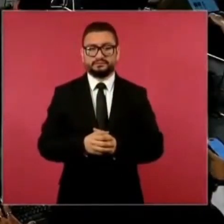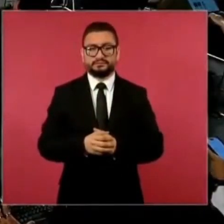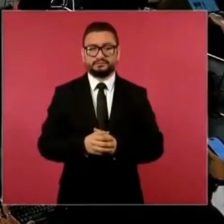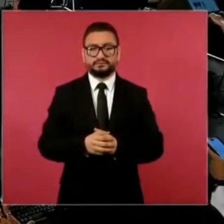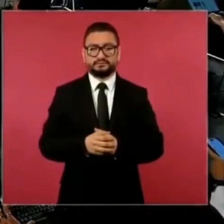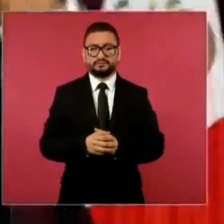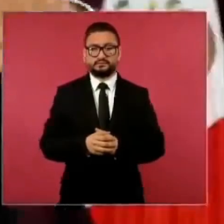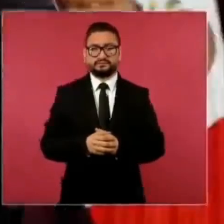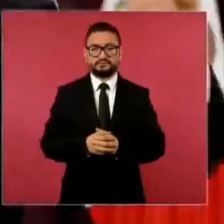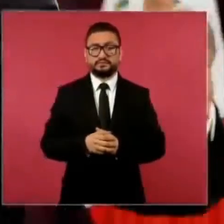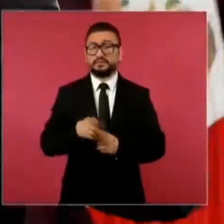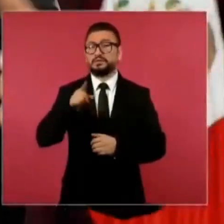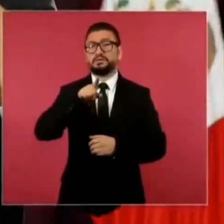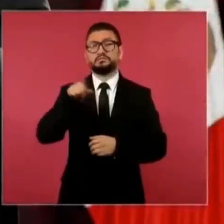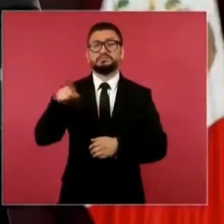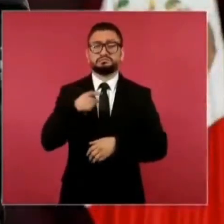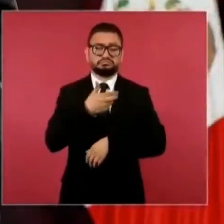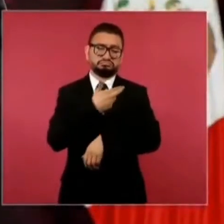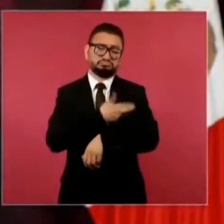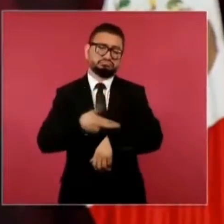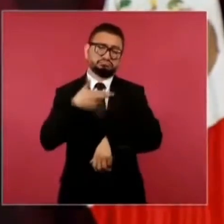Hacían su trámite.